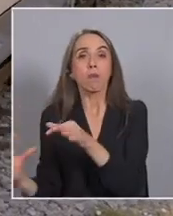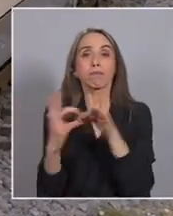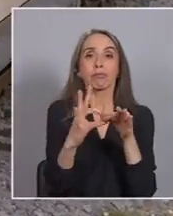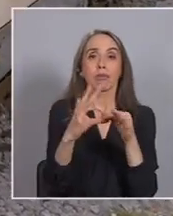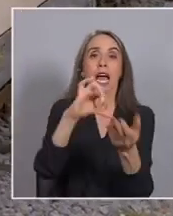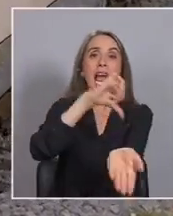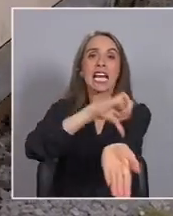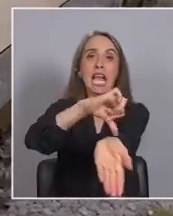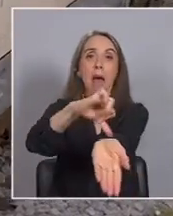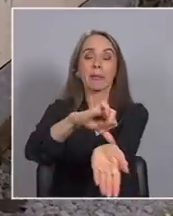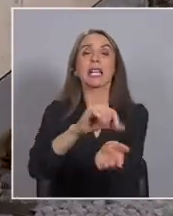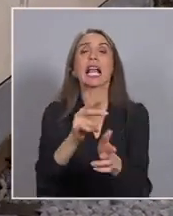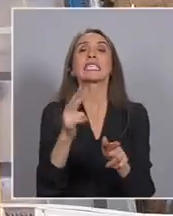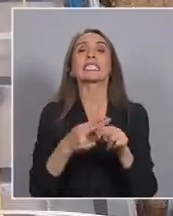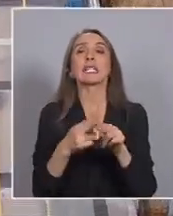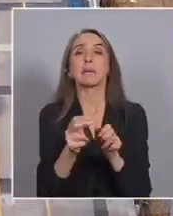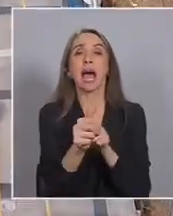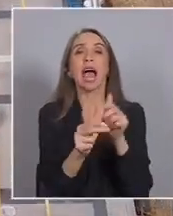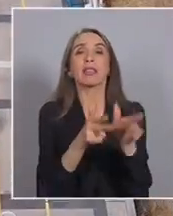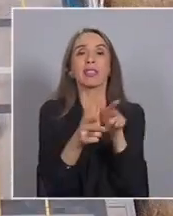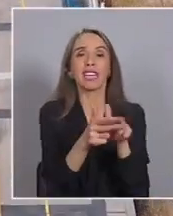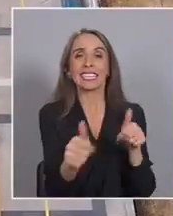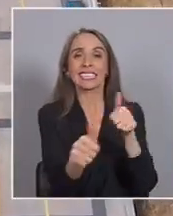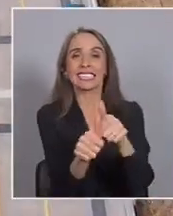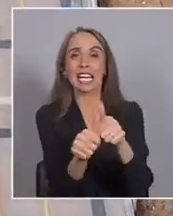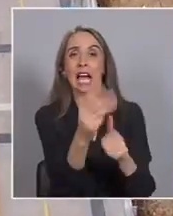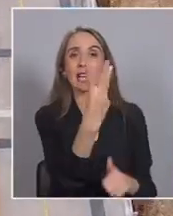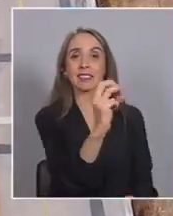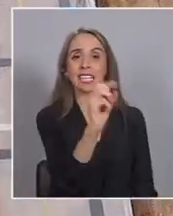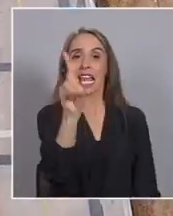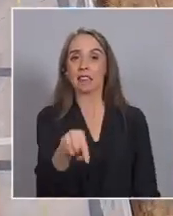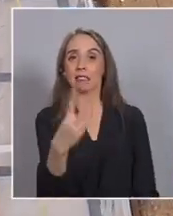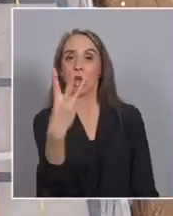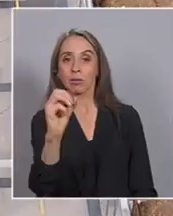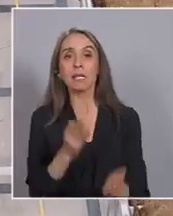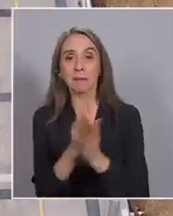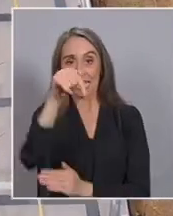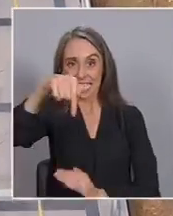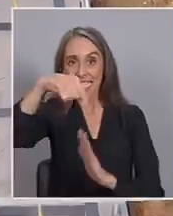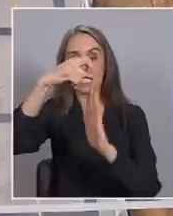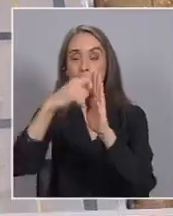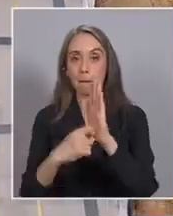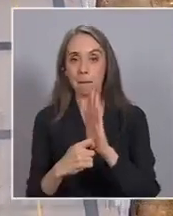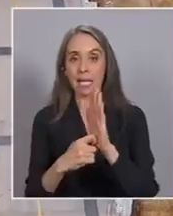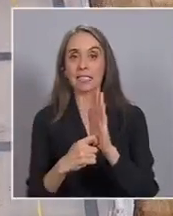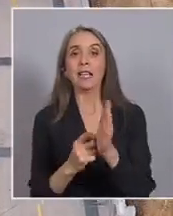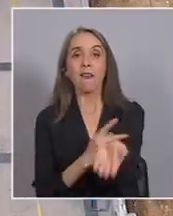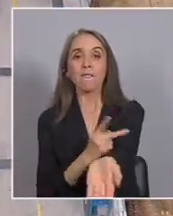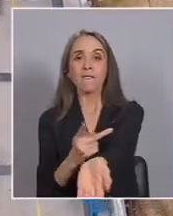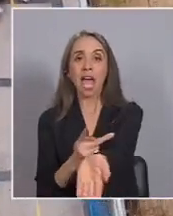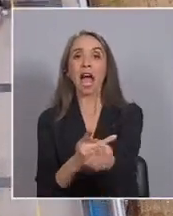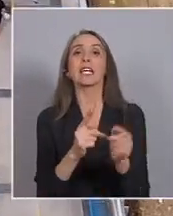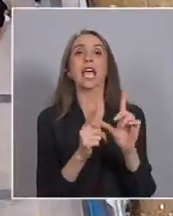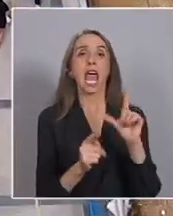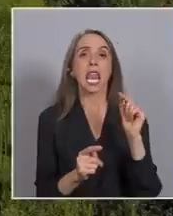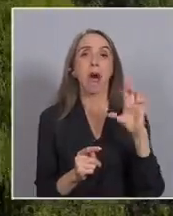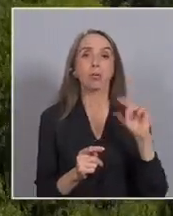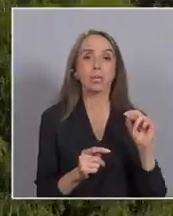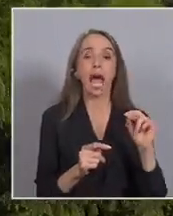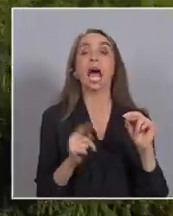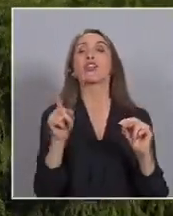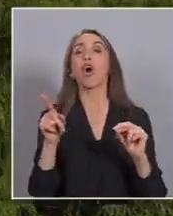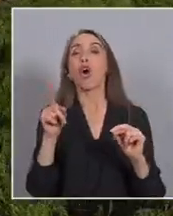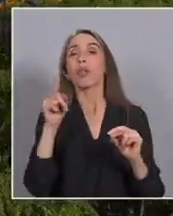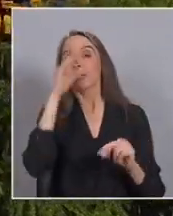de trenes de cercanía 3030 y comenzará este mes con el recorrido Lautaro-Temuco-Pitrufquén